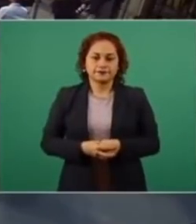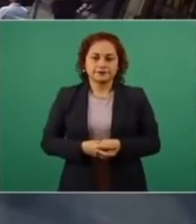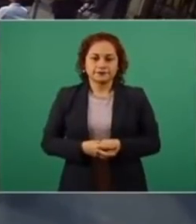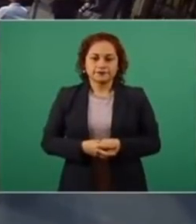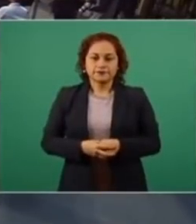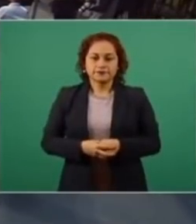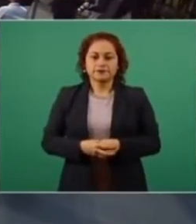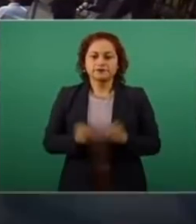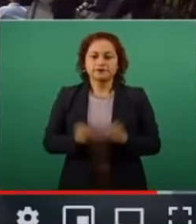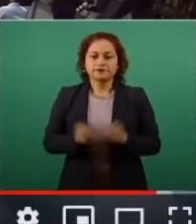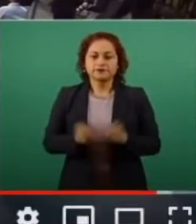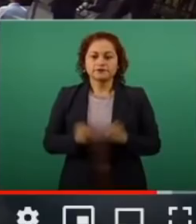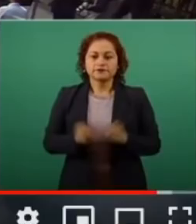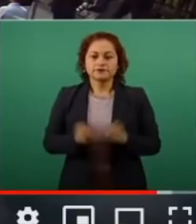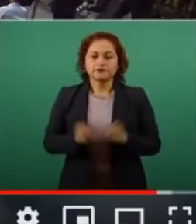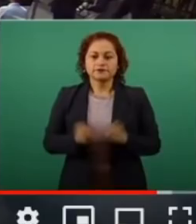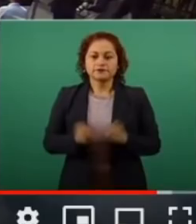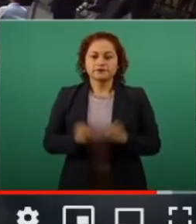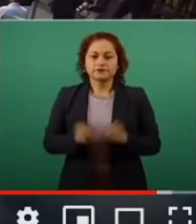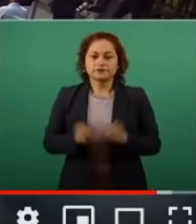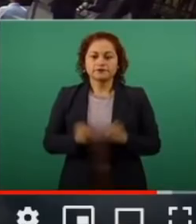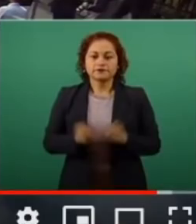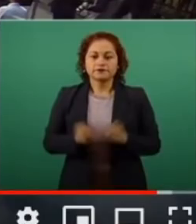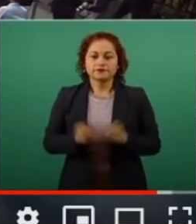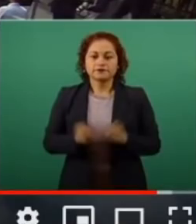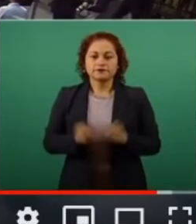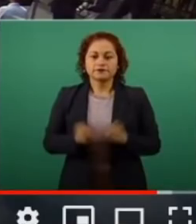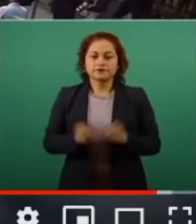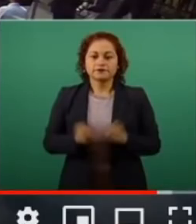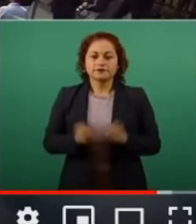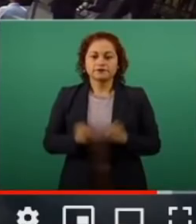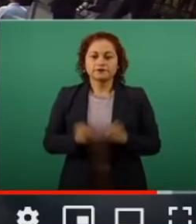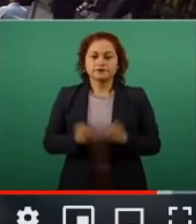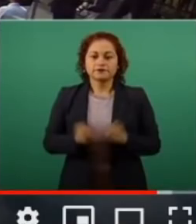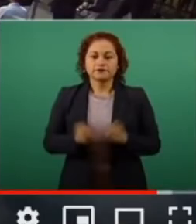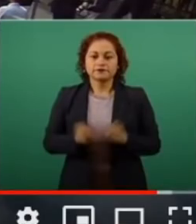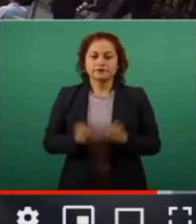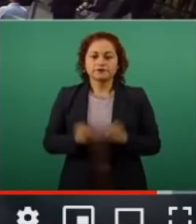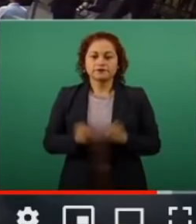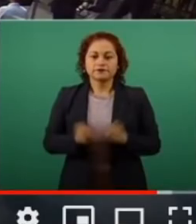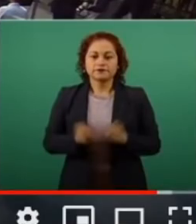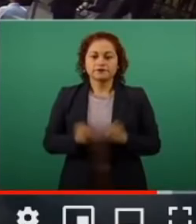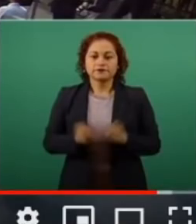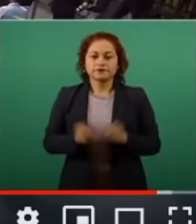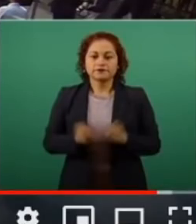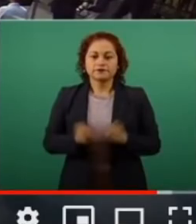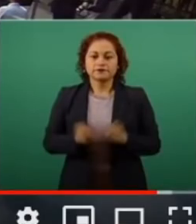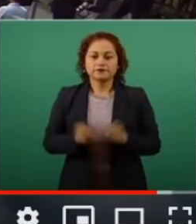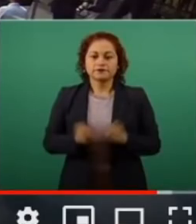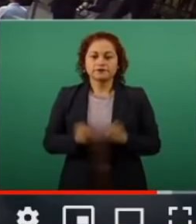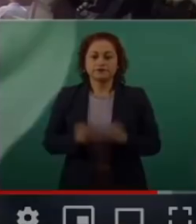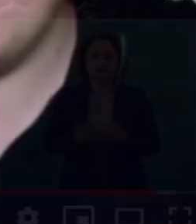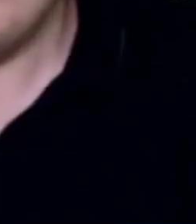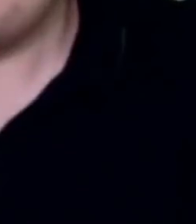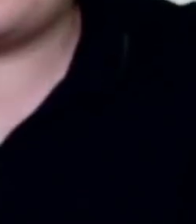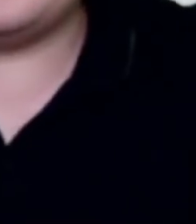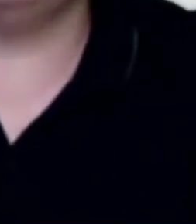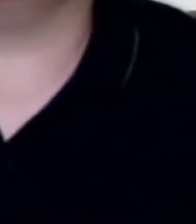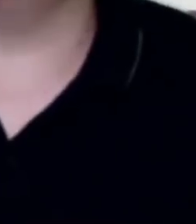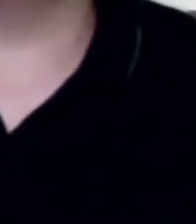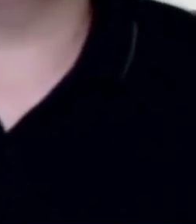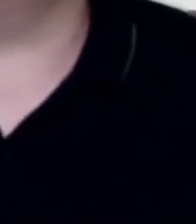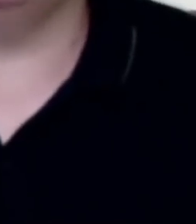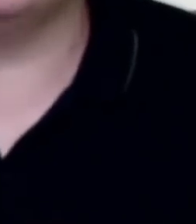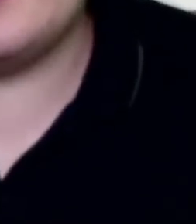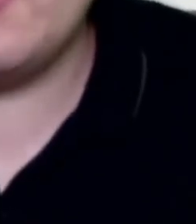Bueno, vamos a este... Pues ahí está, familia, esto fue parte de lo que dijo el presidente de Argentina, Alberto Fernández, y realmente que